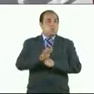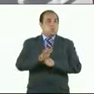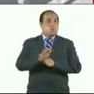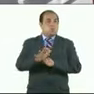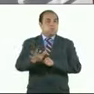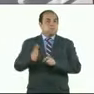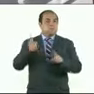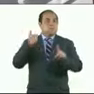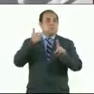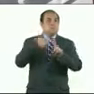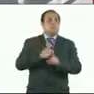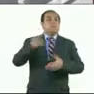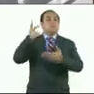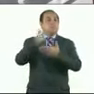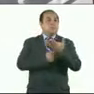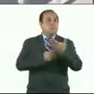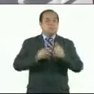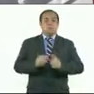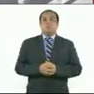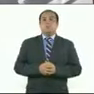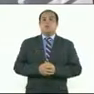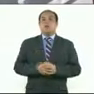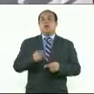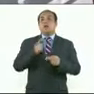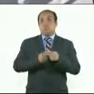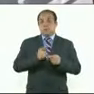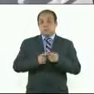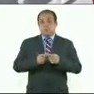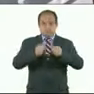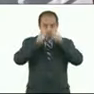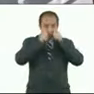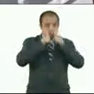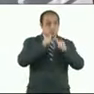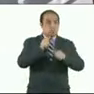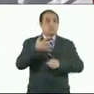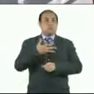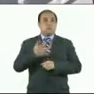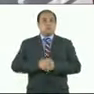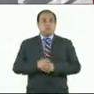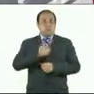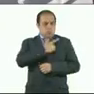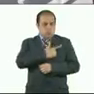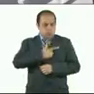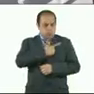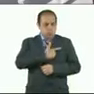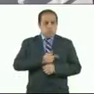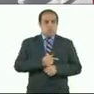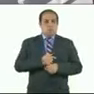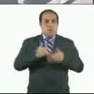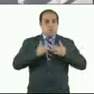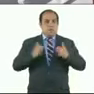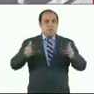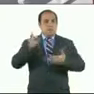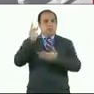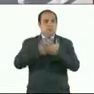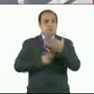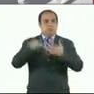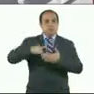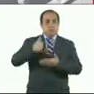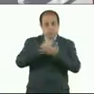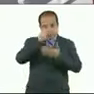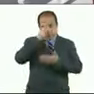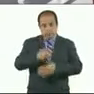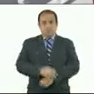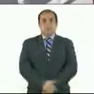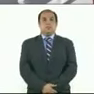cuál es el objetivo de este programa, a quiénes va a atender y pues nos da mucho gusto que se amplíe el programa aquí para la Ciudad de